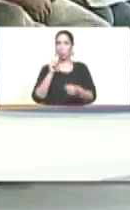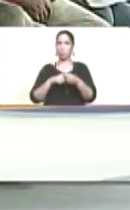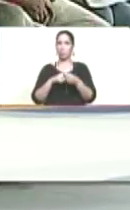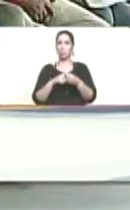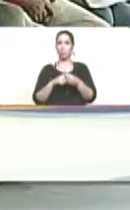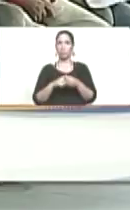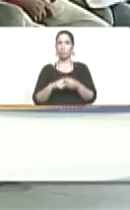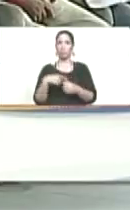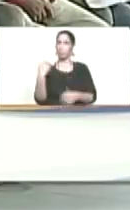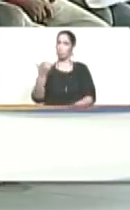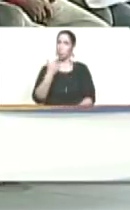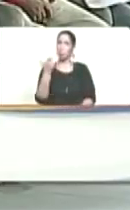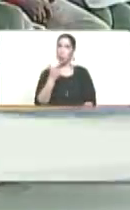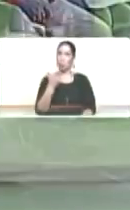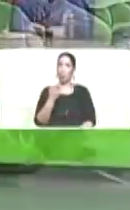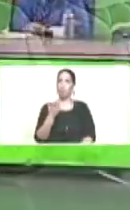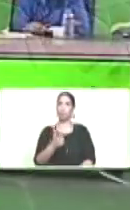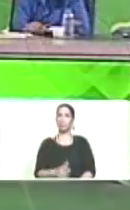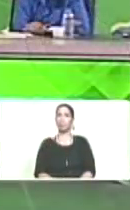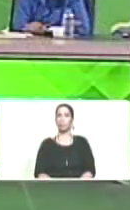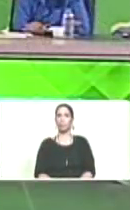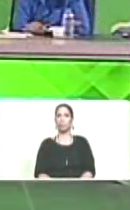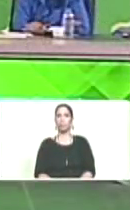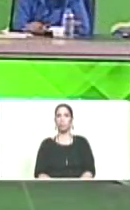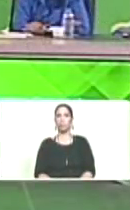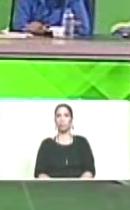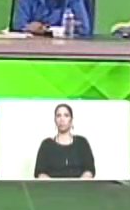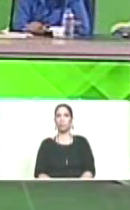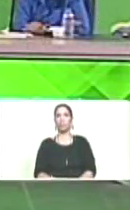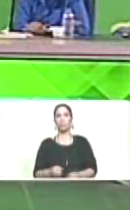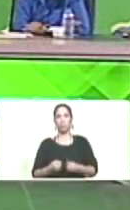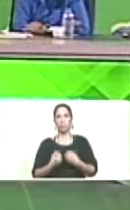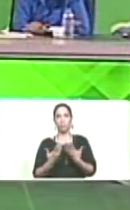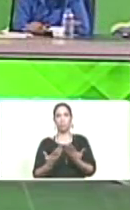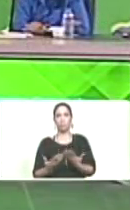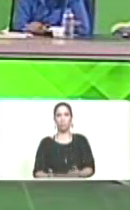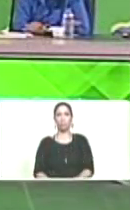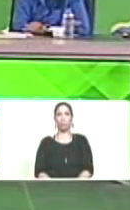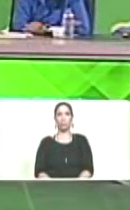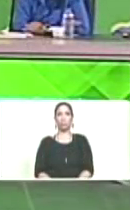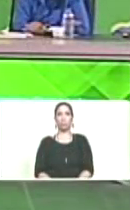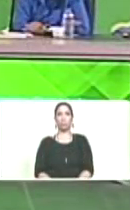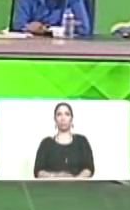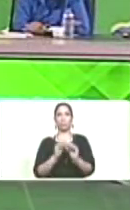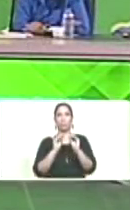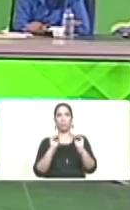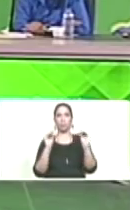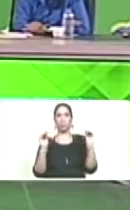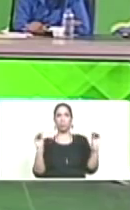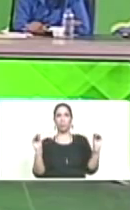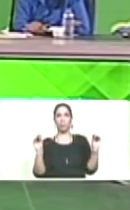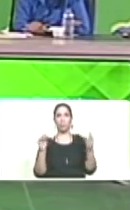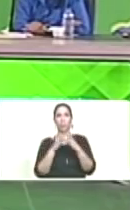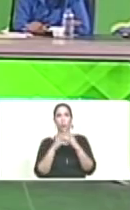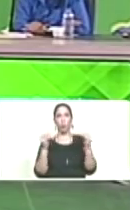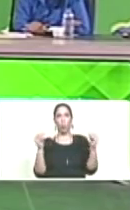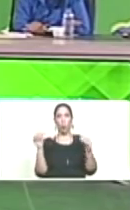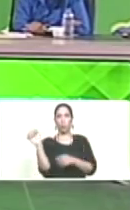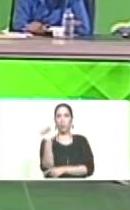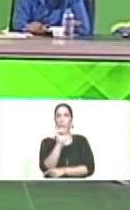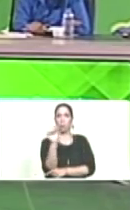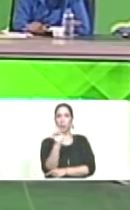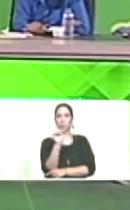hay que buscarla, pues, en su momento la van a tener. Yo le hago un llamado a todos los